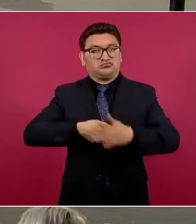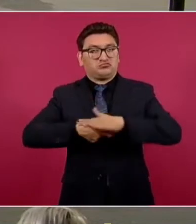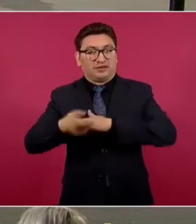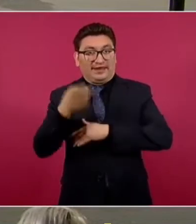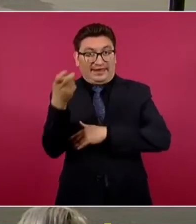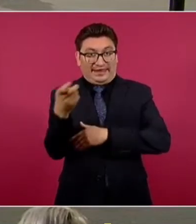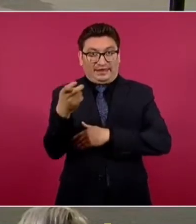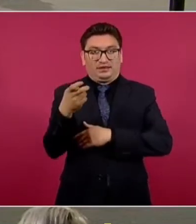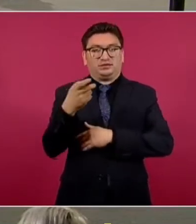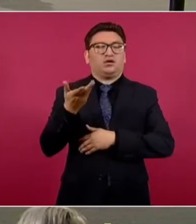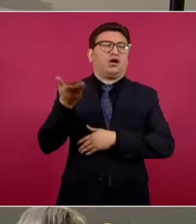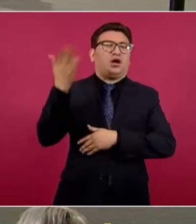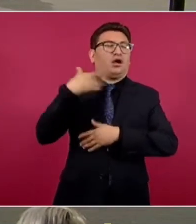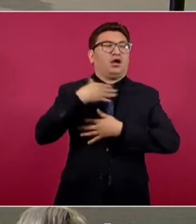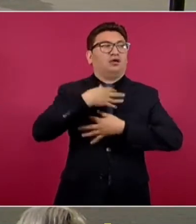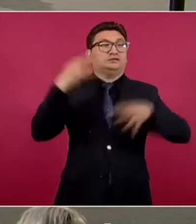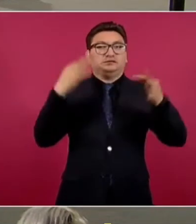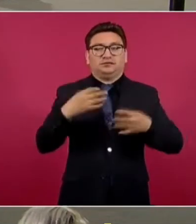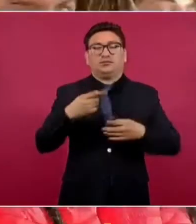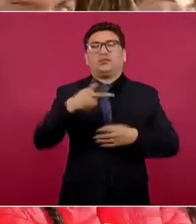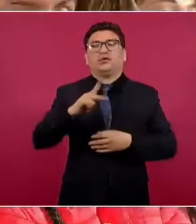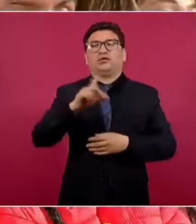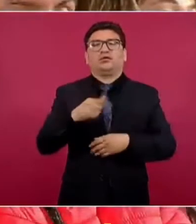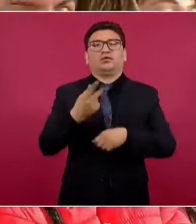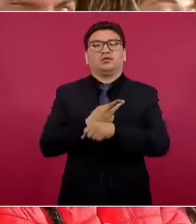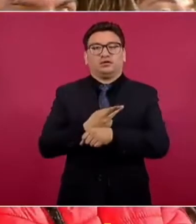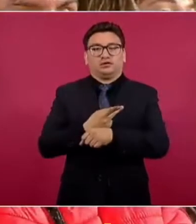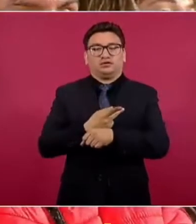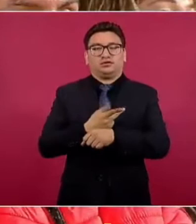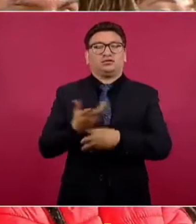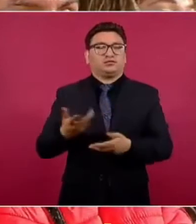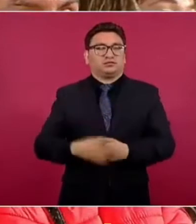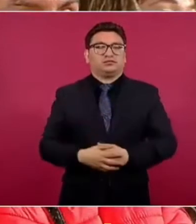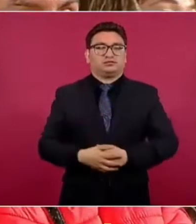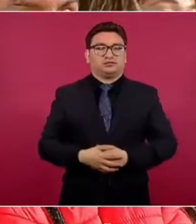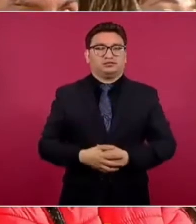pues fue todo un escándalo, nada más que se cayó.